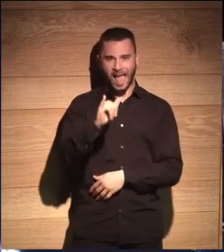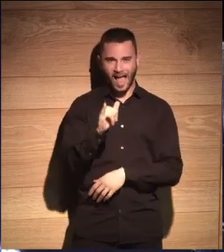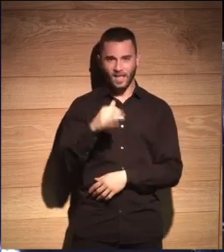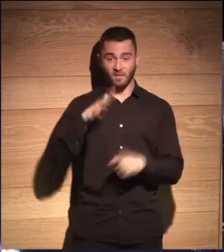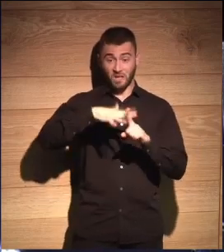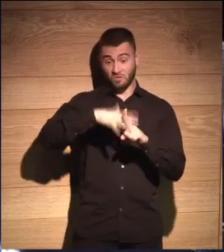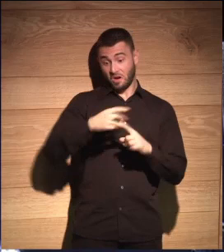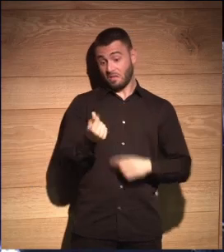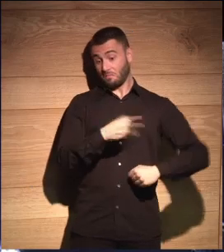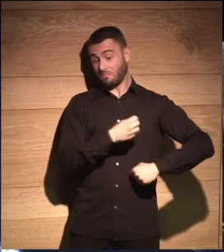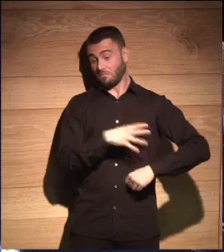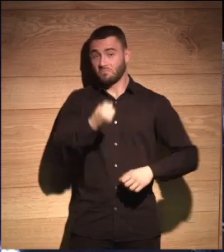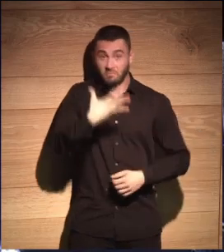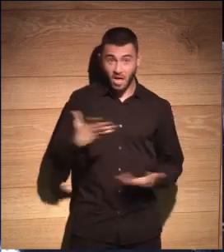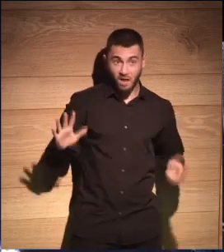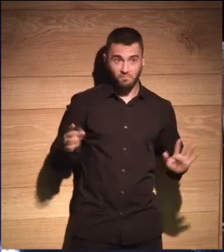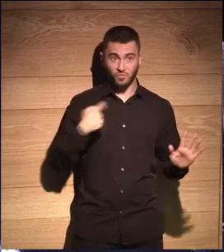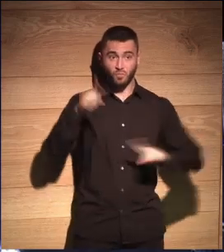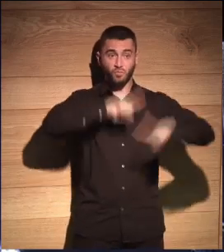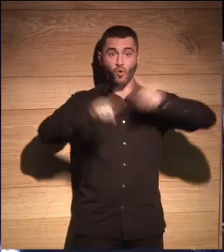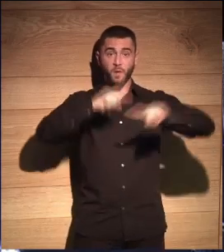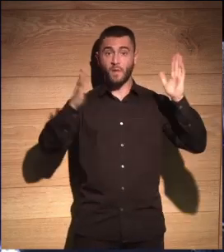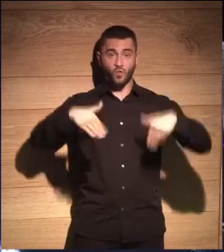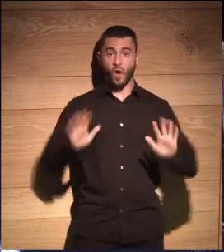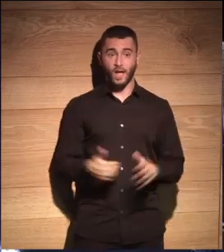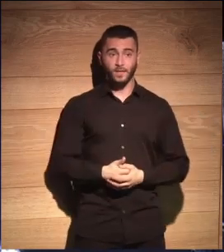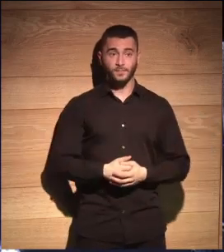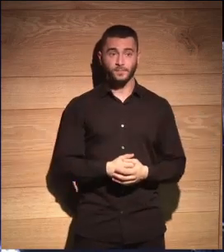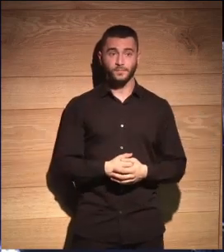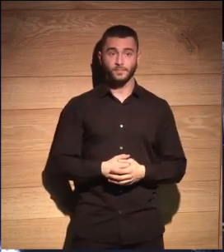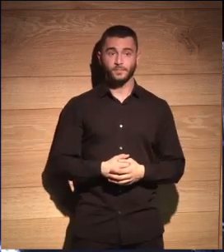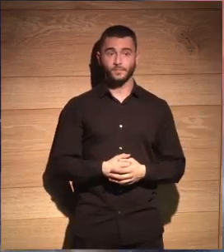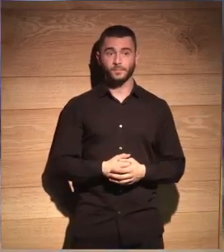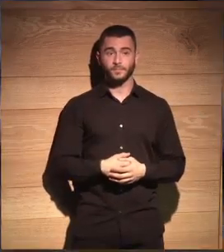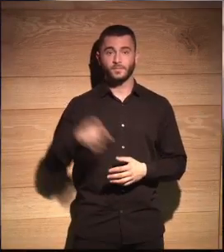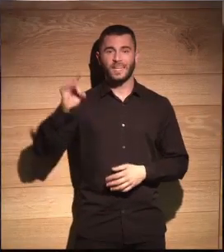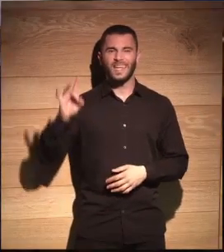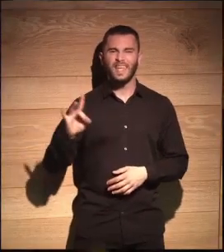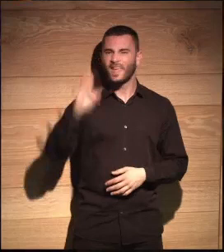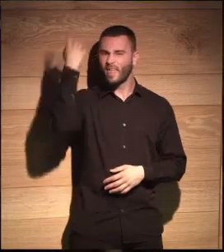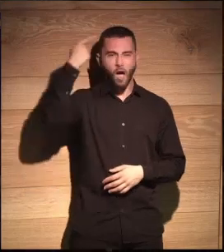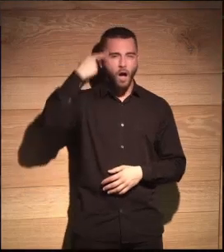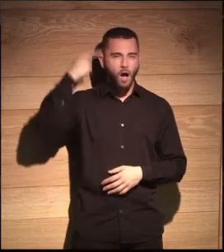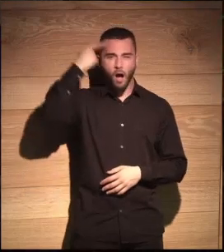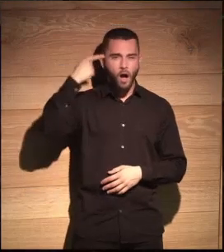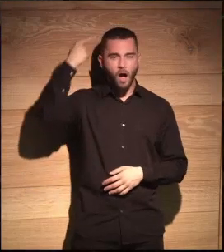buena factura, yo no tengo ningún problema, desde luego. No tengo esa idea sagrada